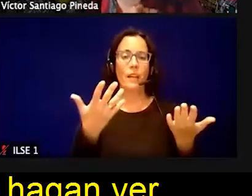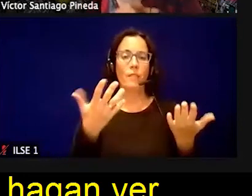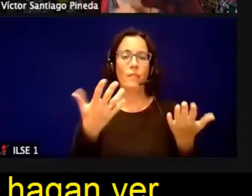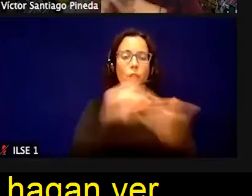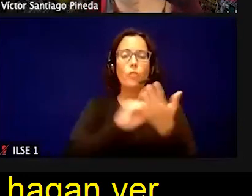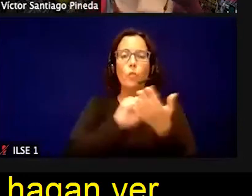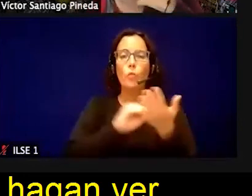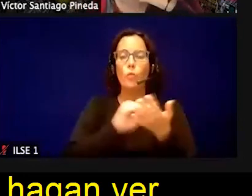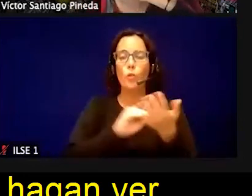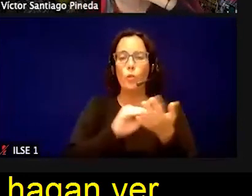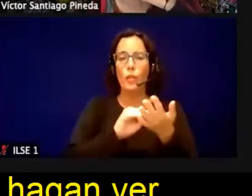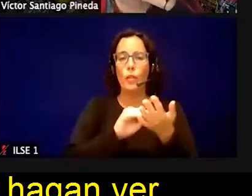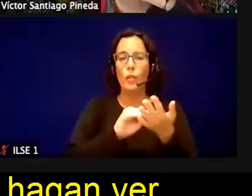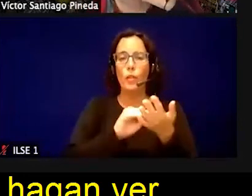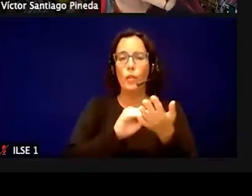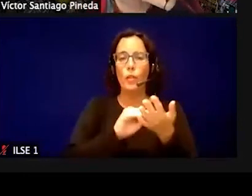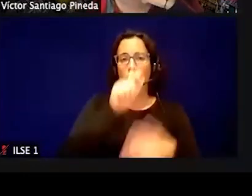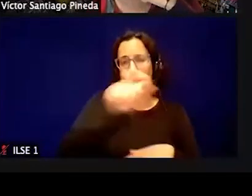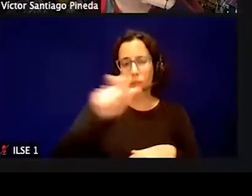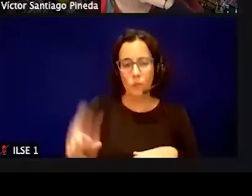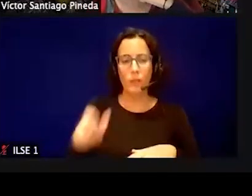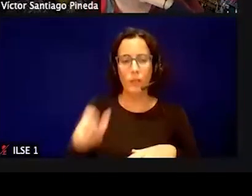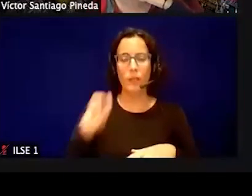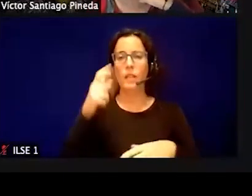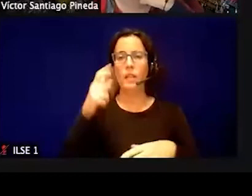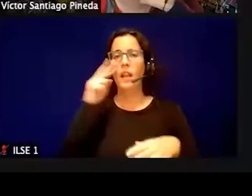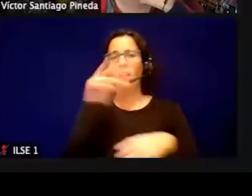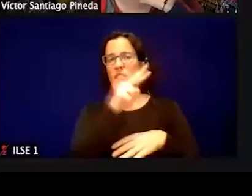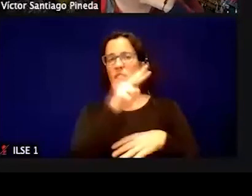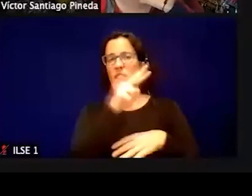al que está más allá evaluando esa solución como algo feo, como algo